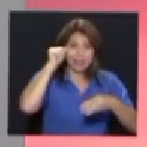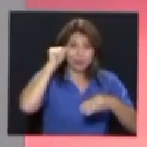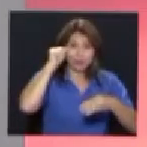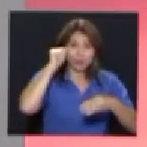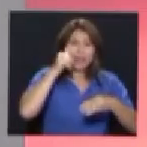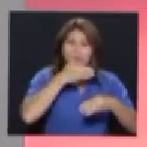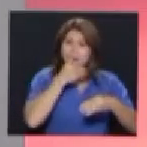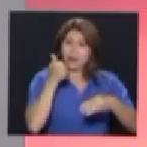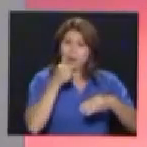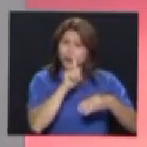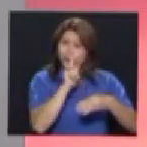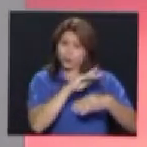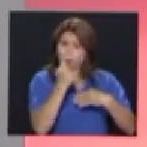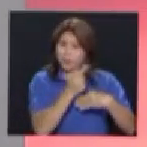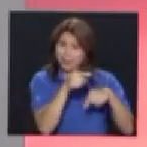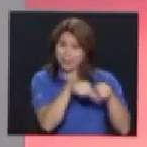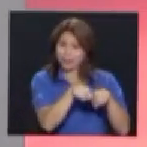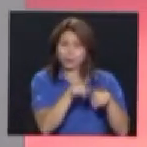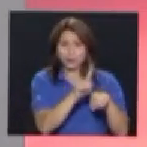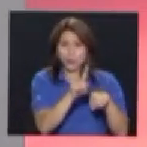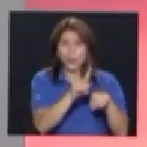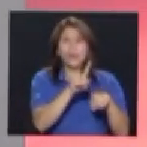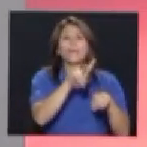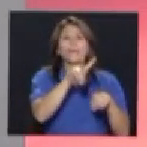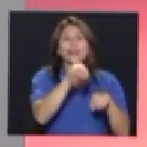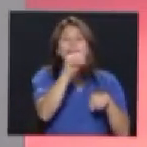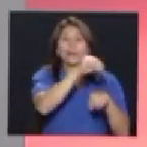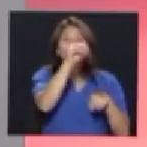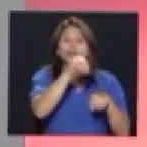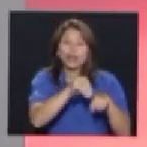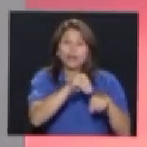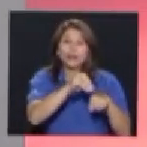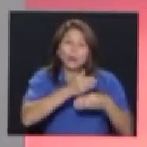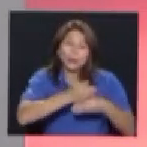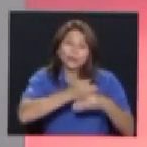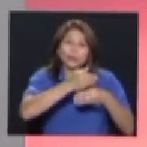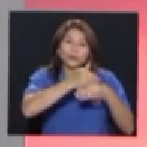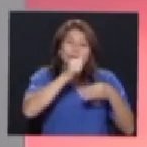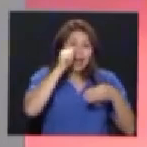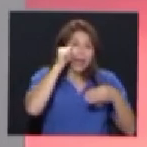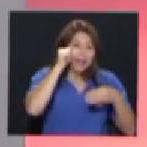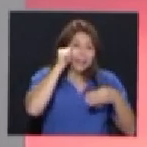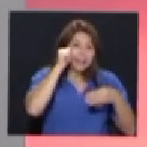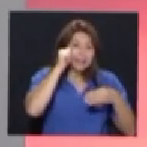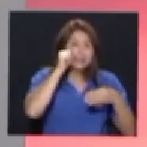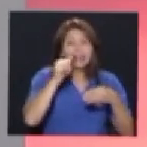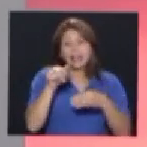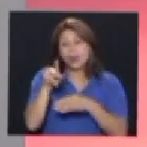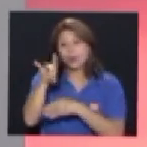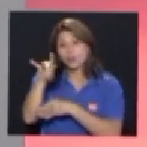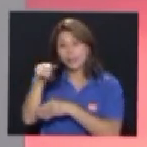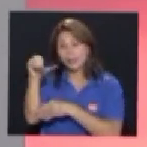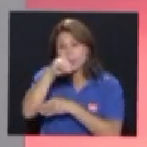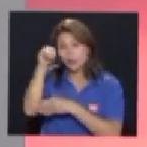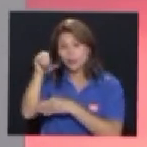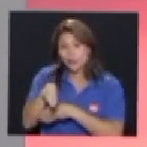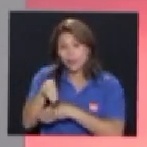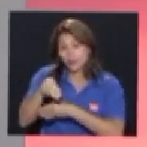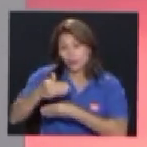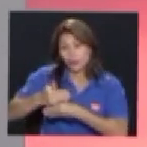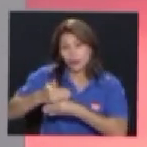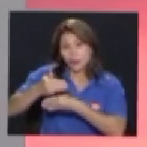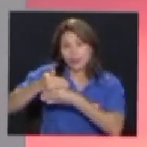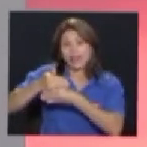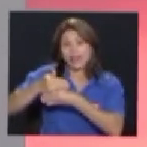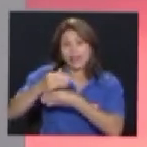20% asiáticos y 80% ticos. Y un poco mi me preguntas, esta lo que quiere es que no se cumpla,